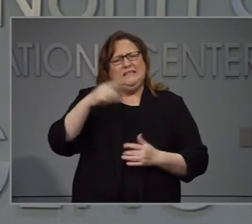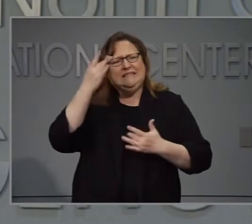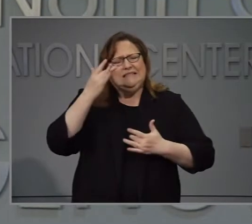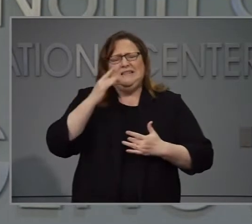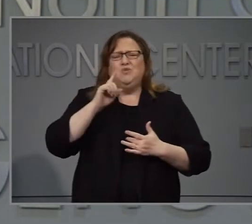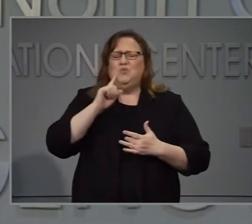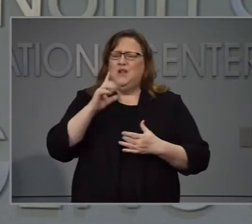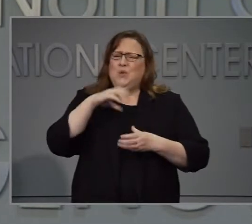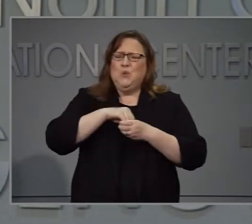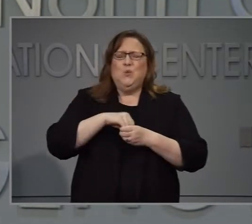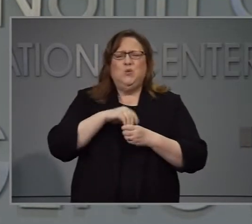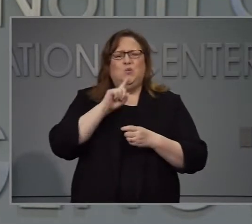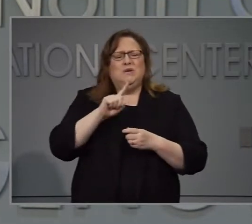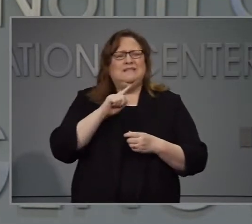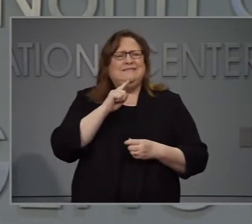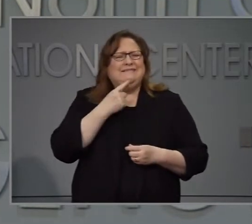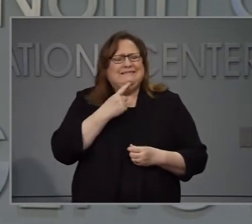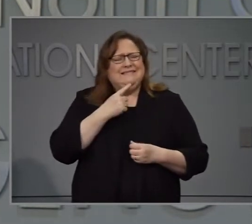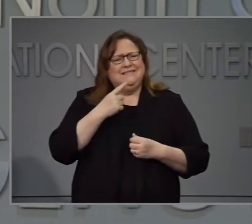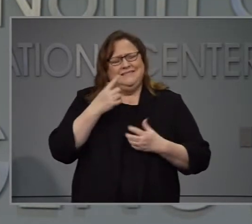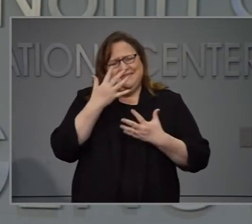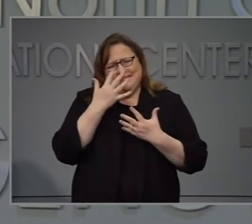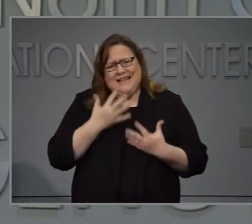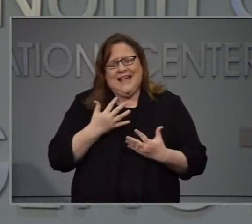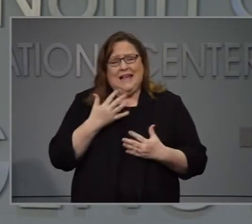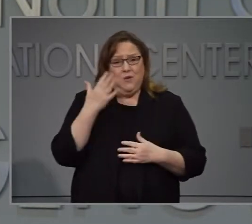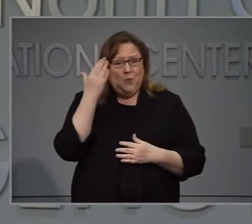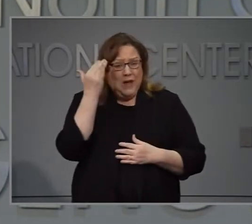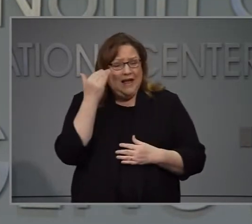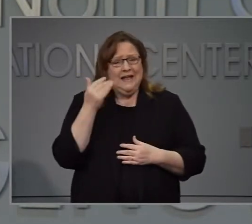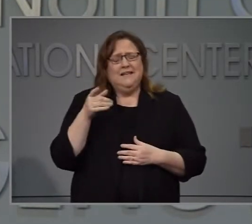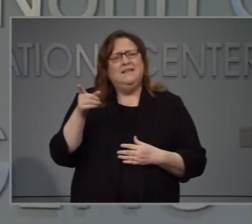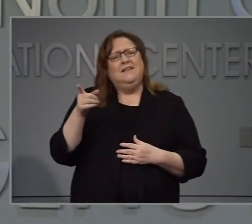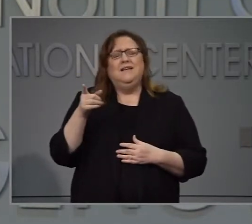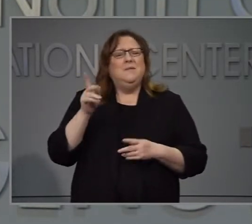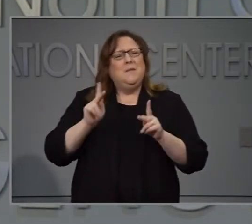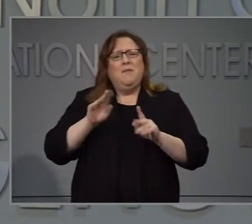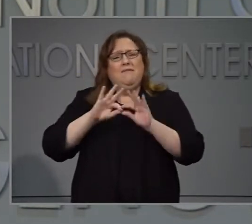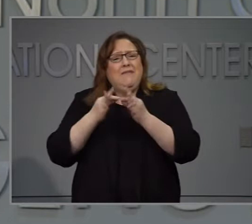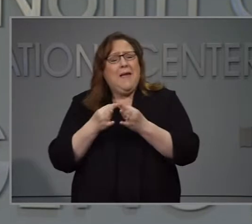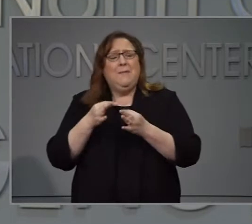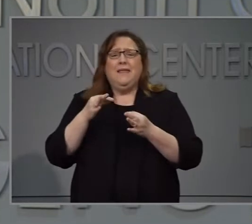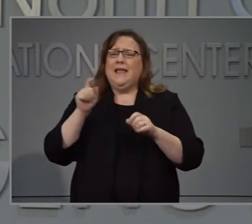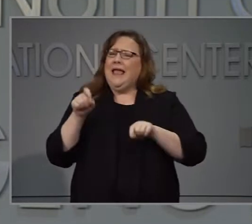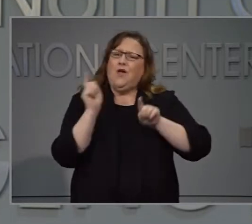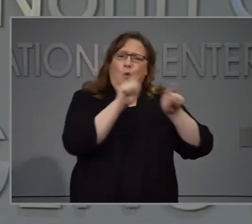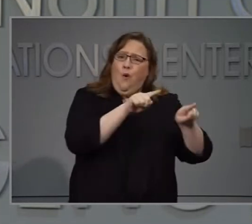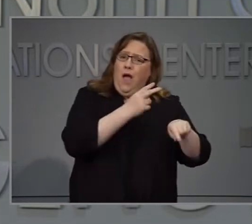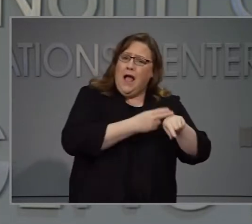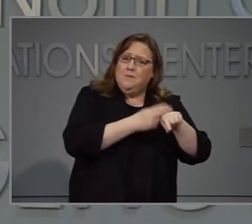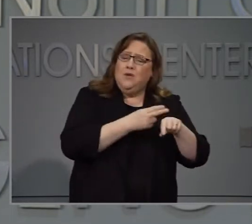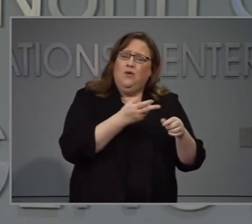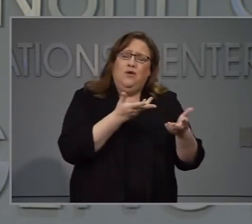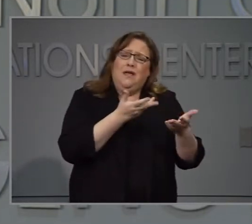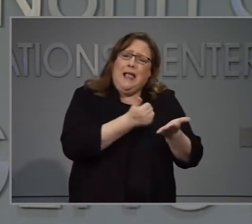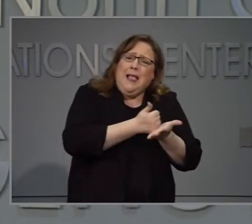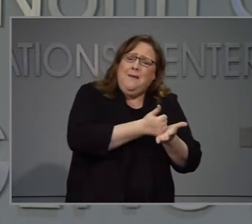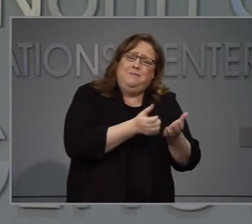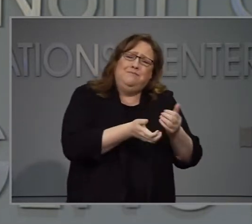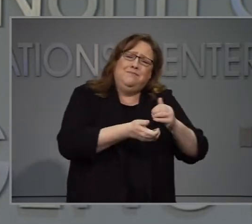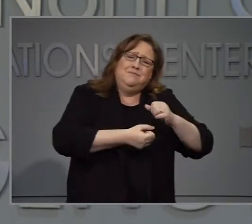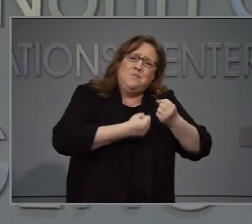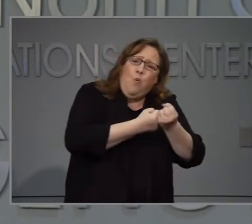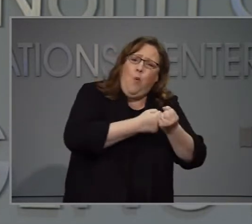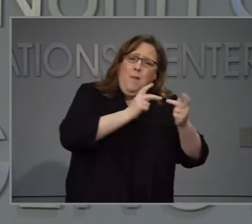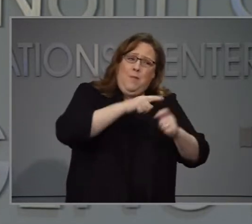ya que los enfermos no pueden estar con sus seres queridos y continuamos sabemos que este sufrimiento de